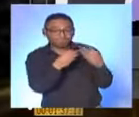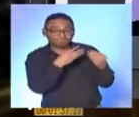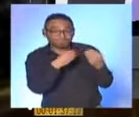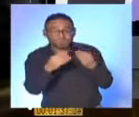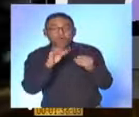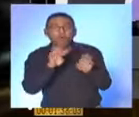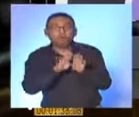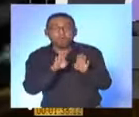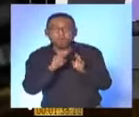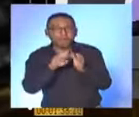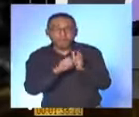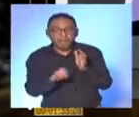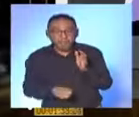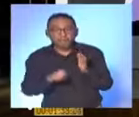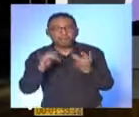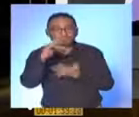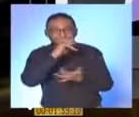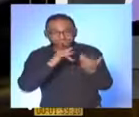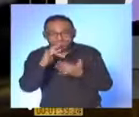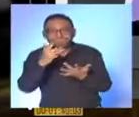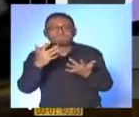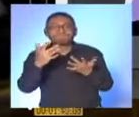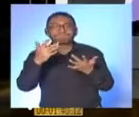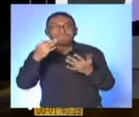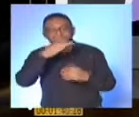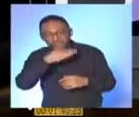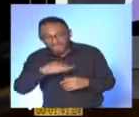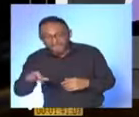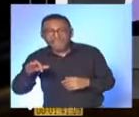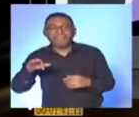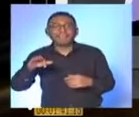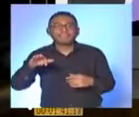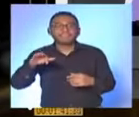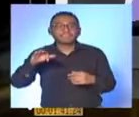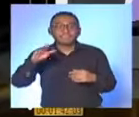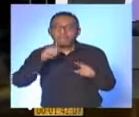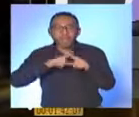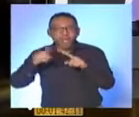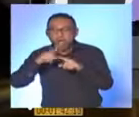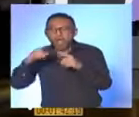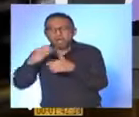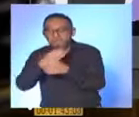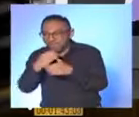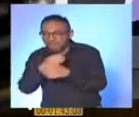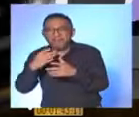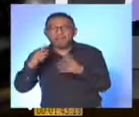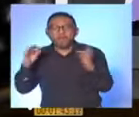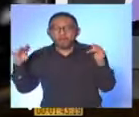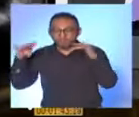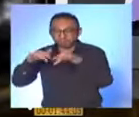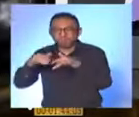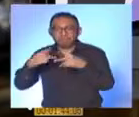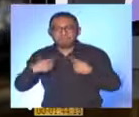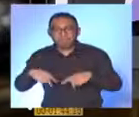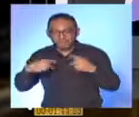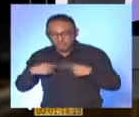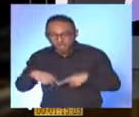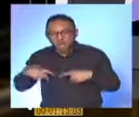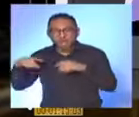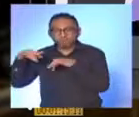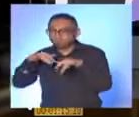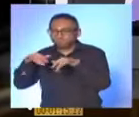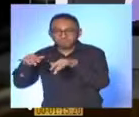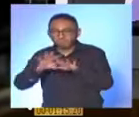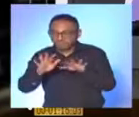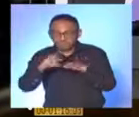fiestas, toda la cultura de festejos que tenemos, concentraciones masivas, todo eso